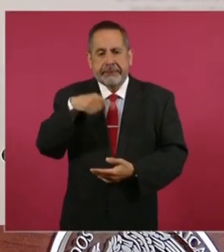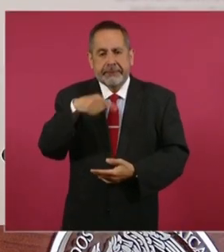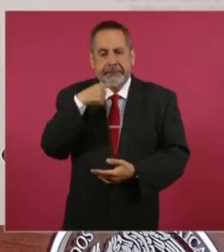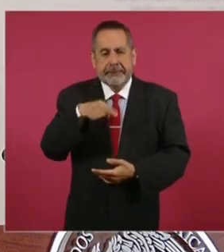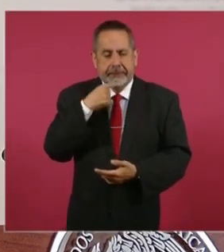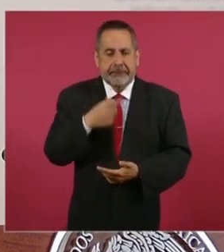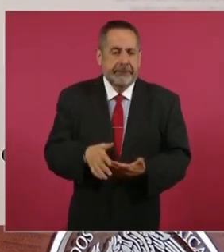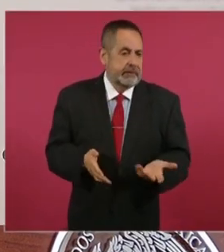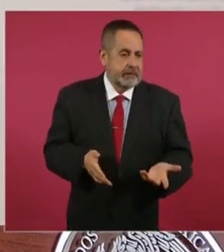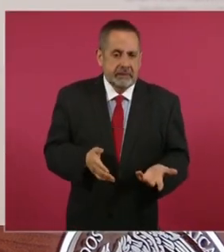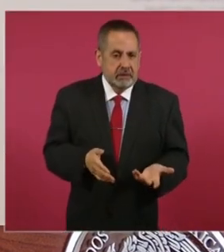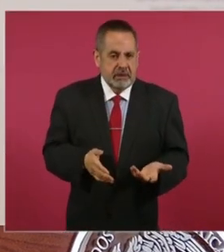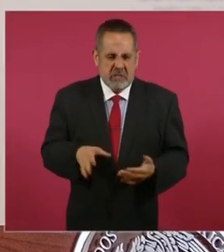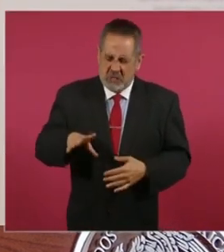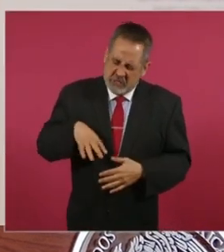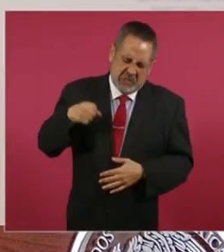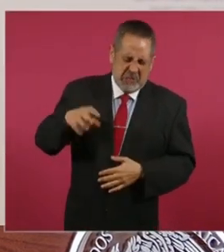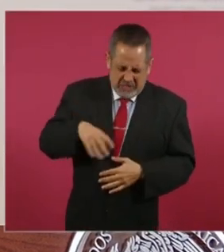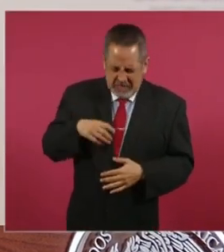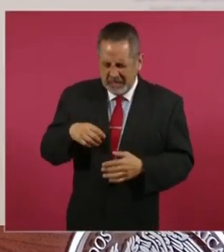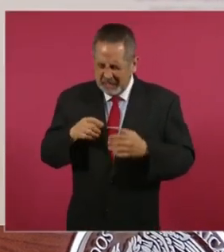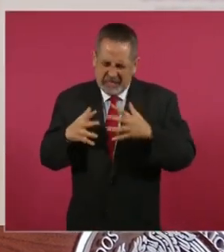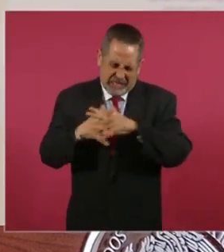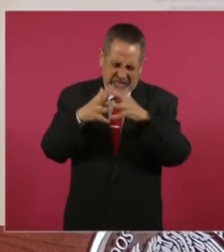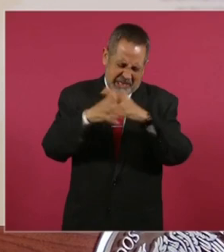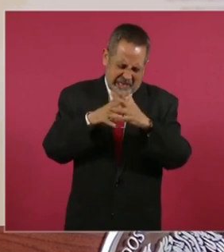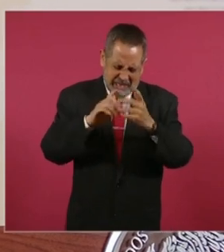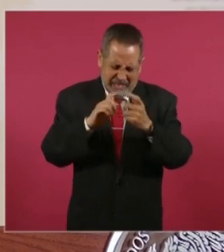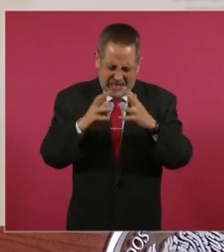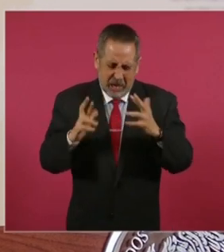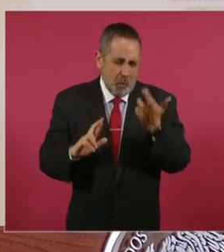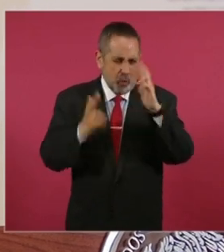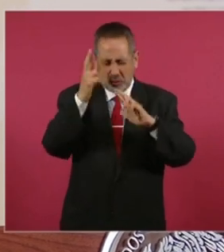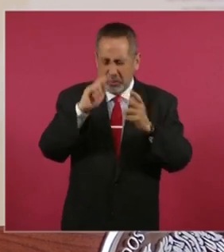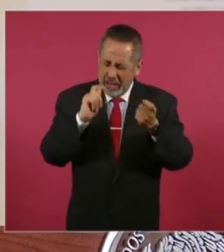en donde todo el esfuerzo el sacrificio es en vano